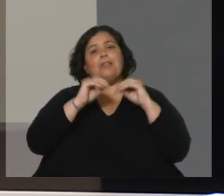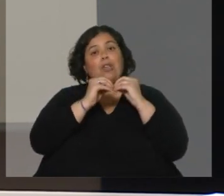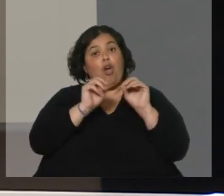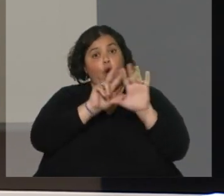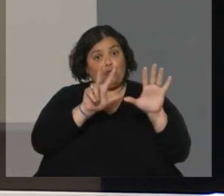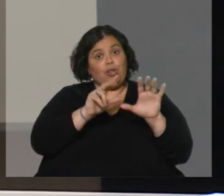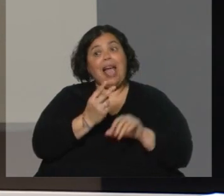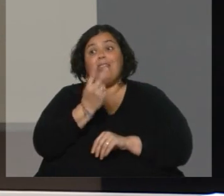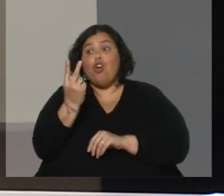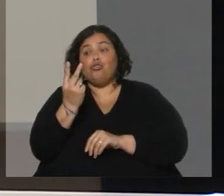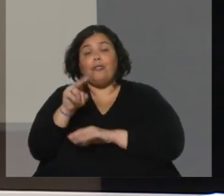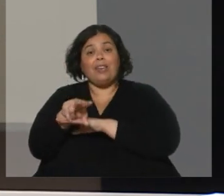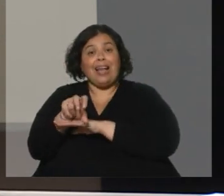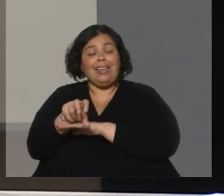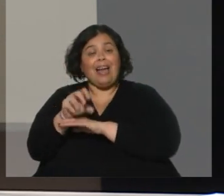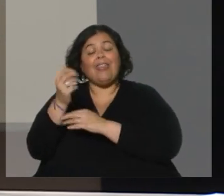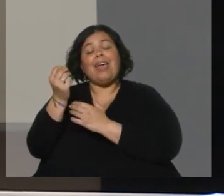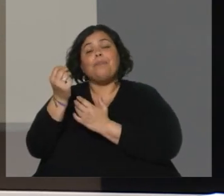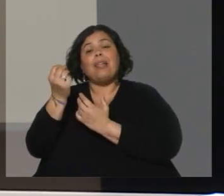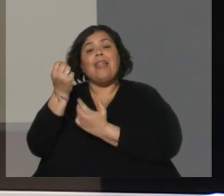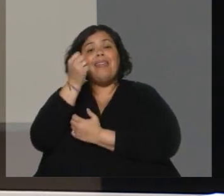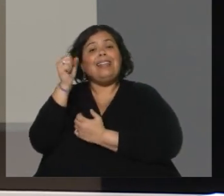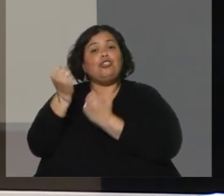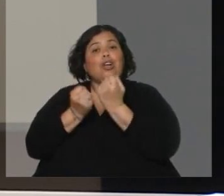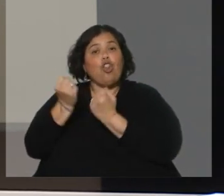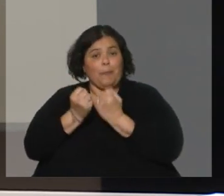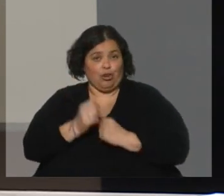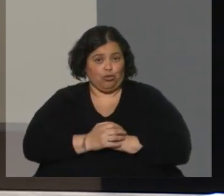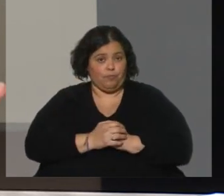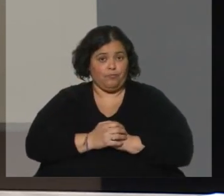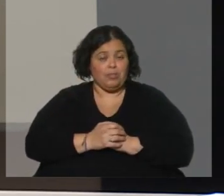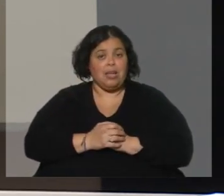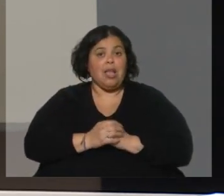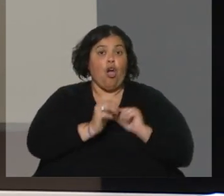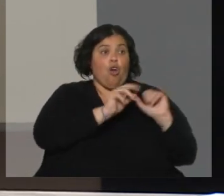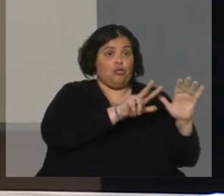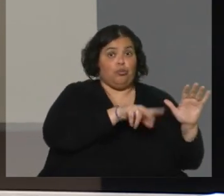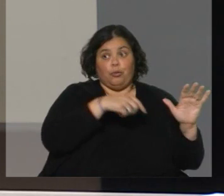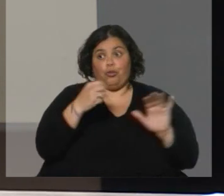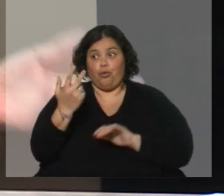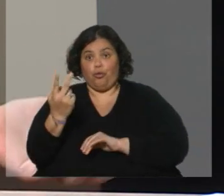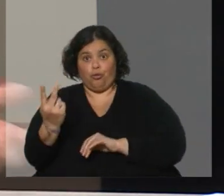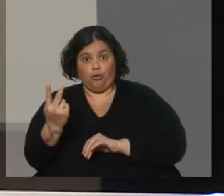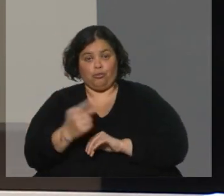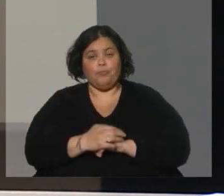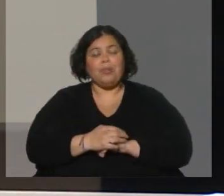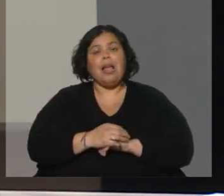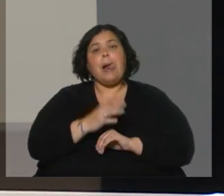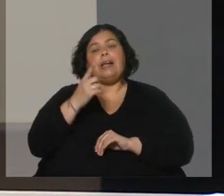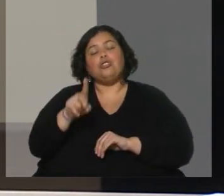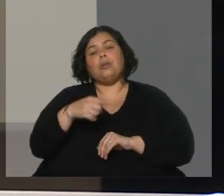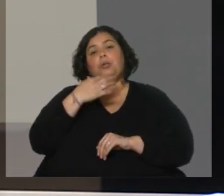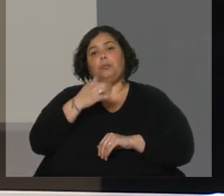no hay ni una unidad con tres especialistas porque a ver los jueces precisamos especialistas en números precisamos